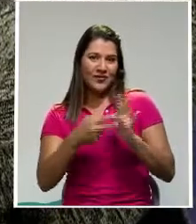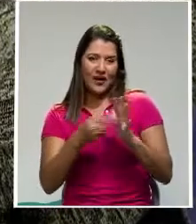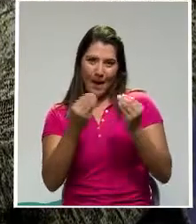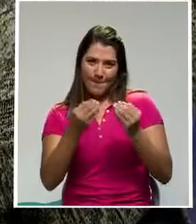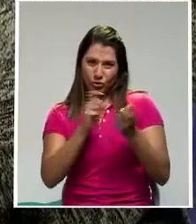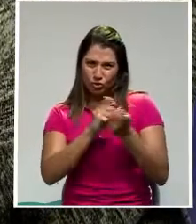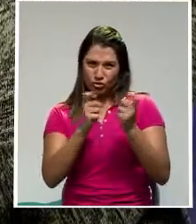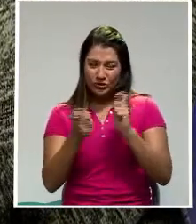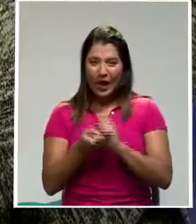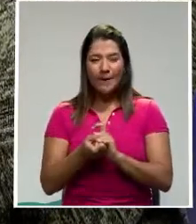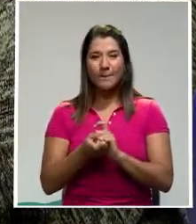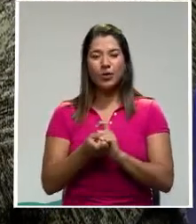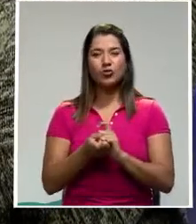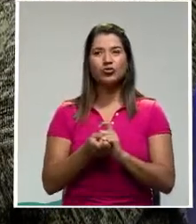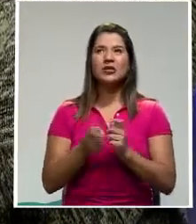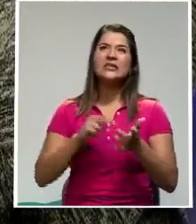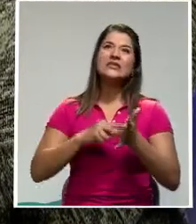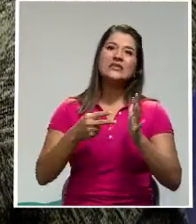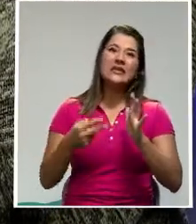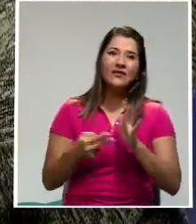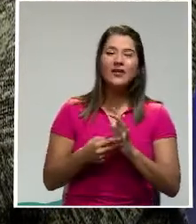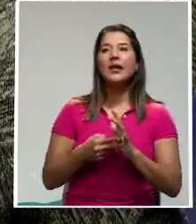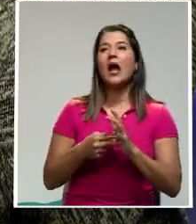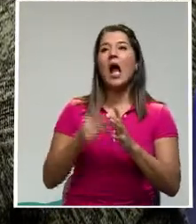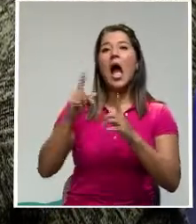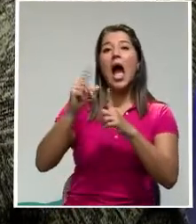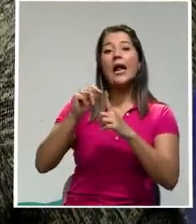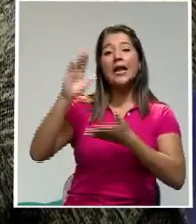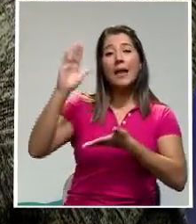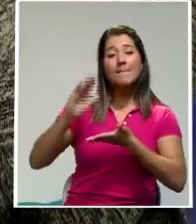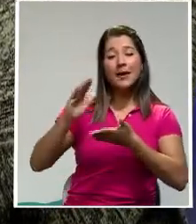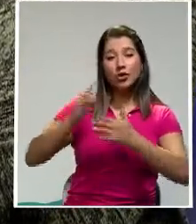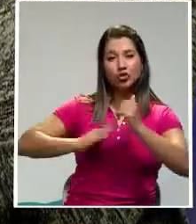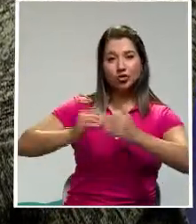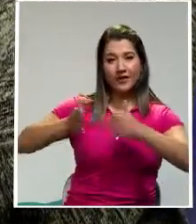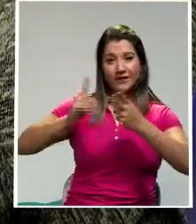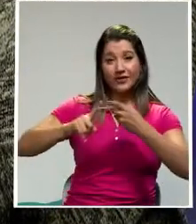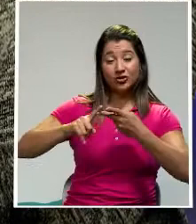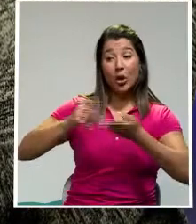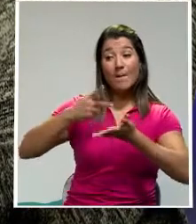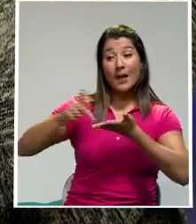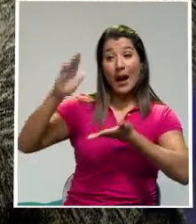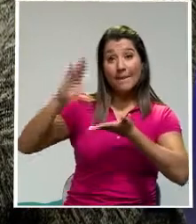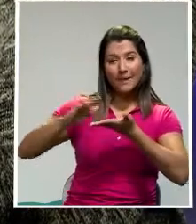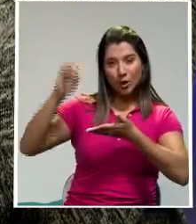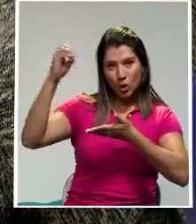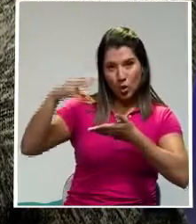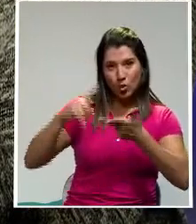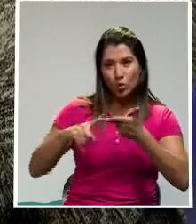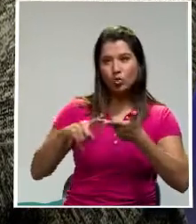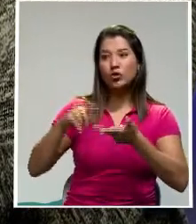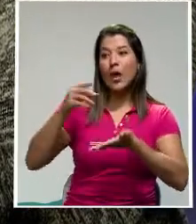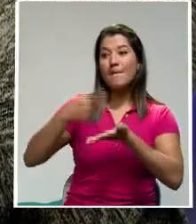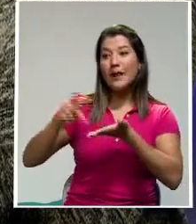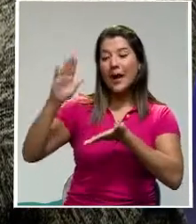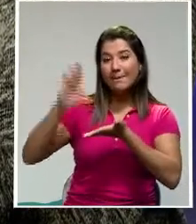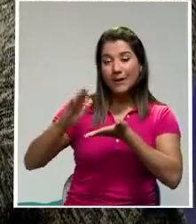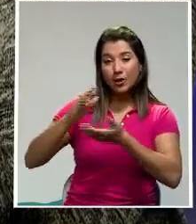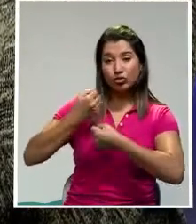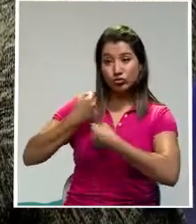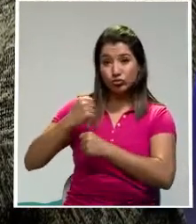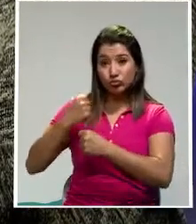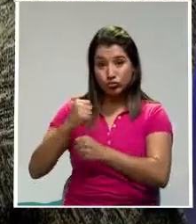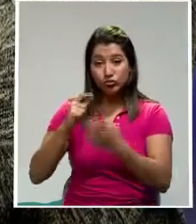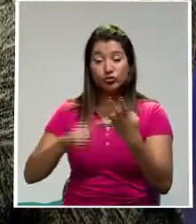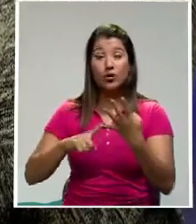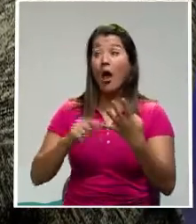principio, ahorro en alquileres, ahorro en electricidad, en limpieza,